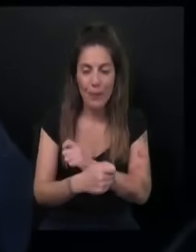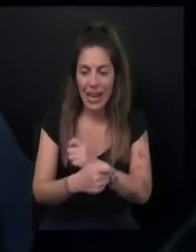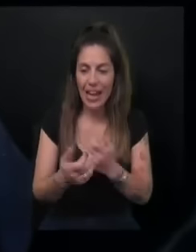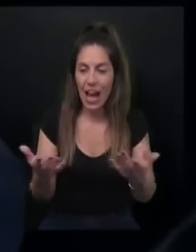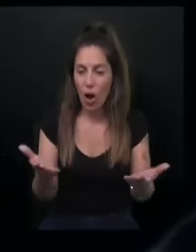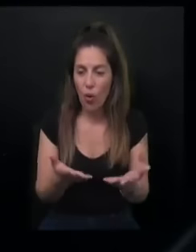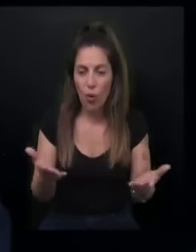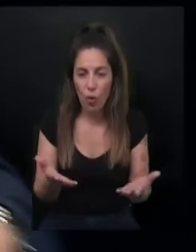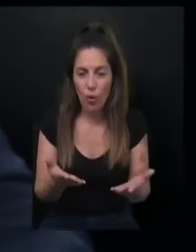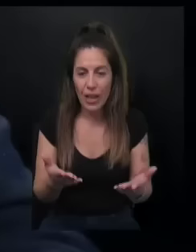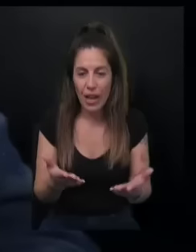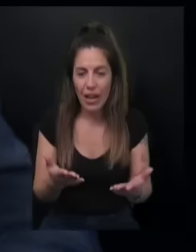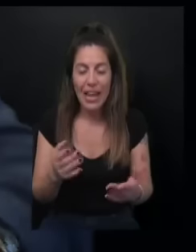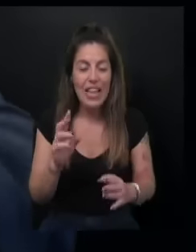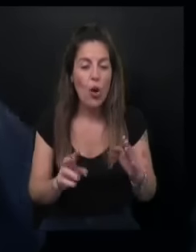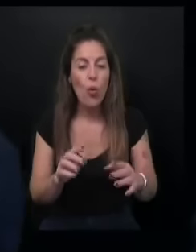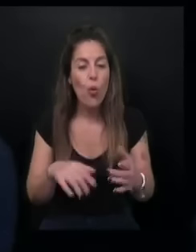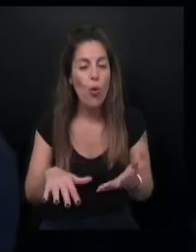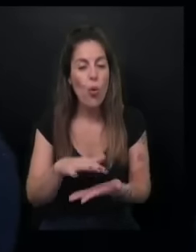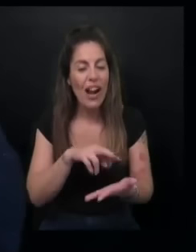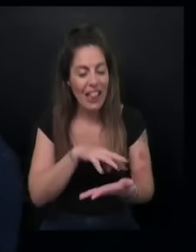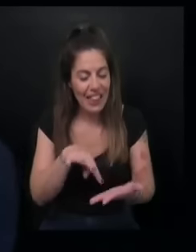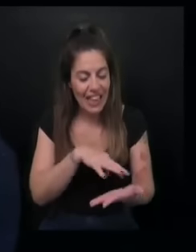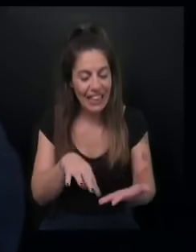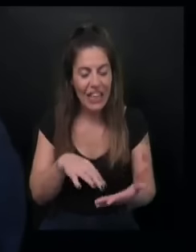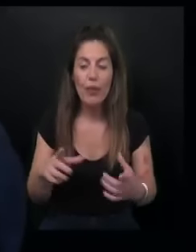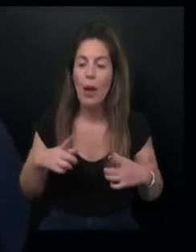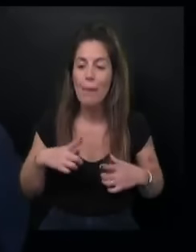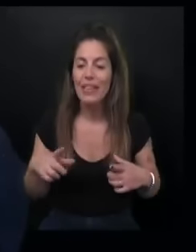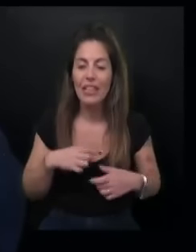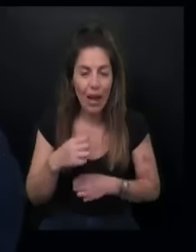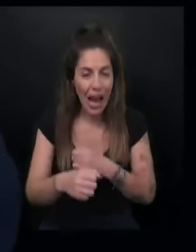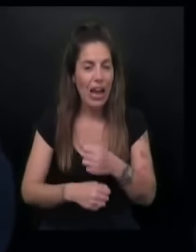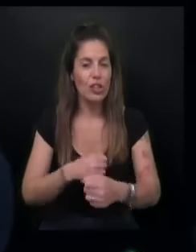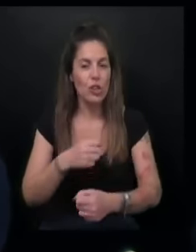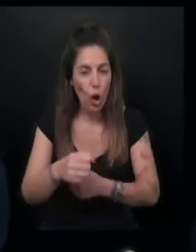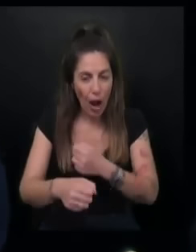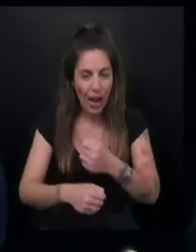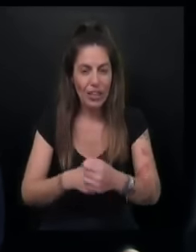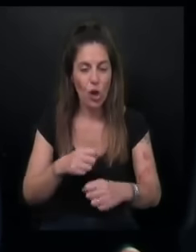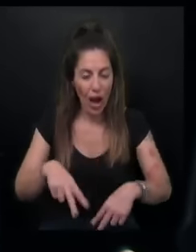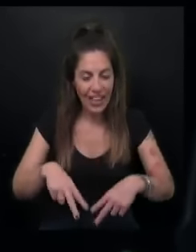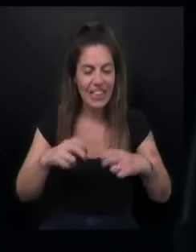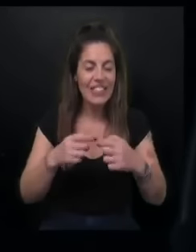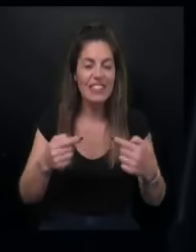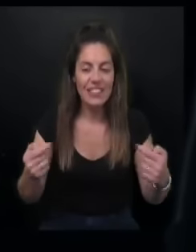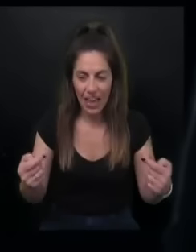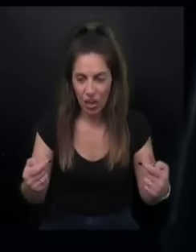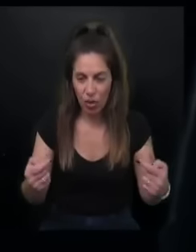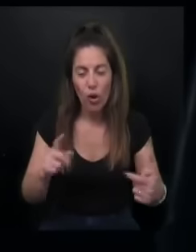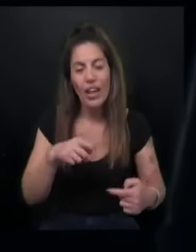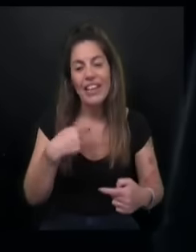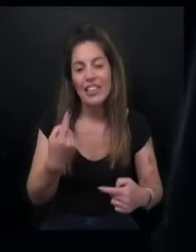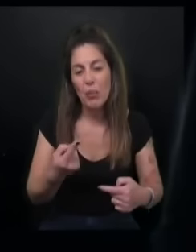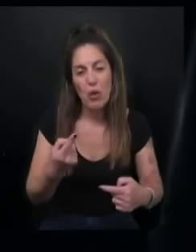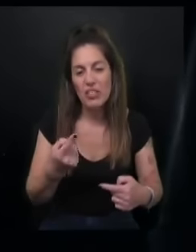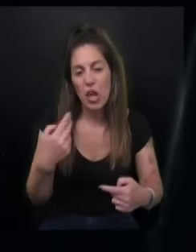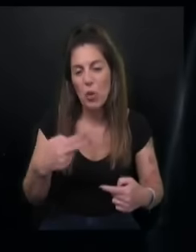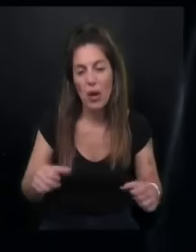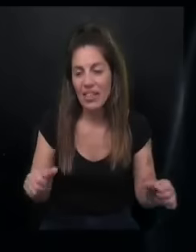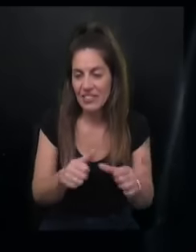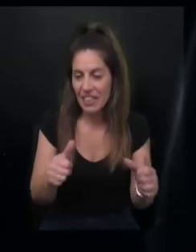mejorar en algún lado leí que había como una expectativa que año a año iba a ser analizarse algo y después eso nunca